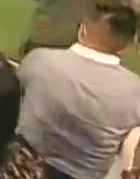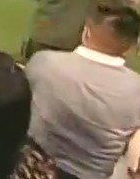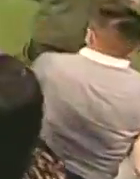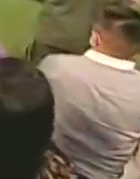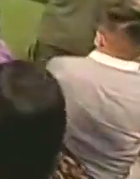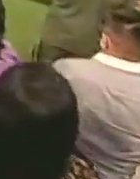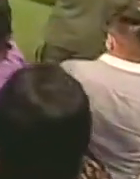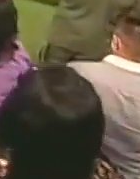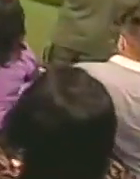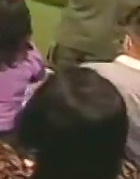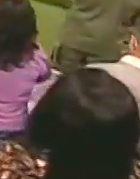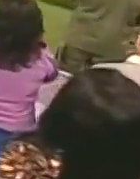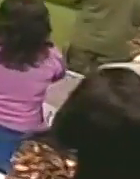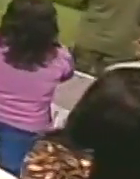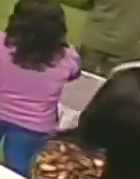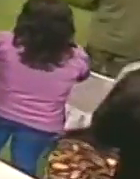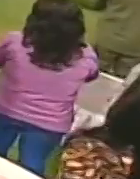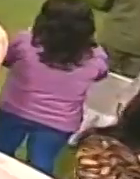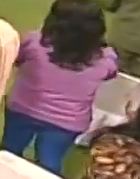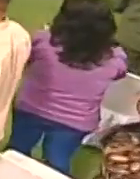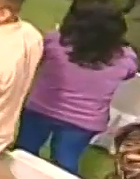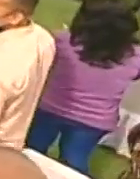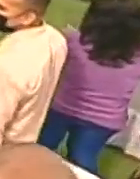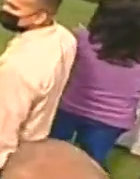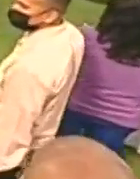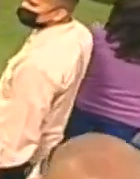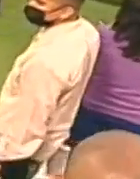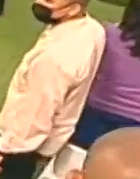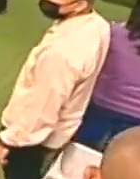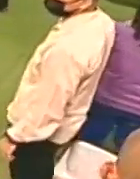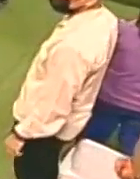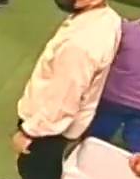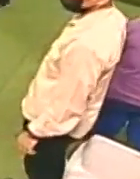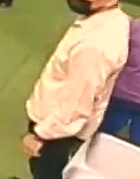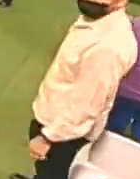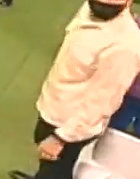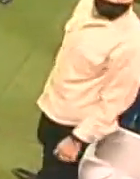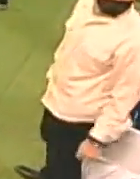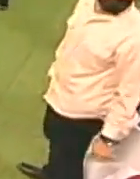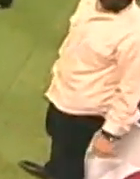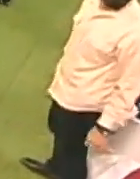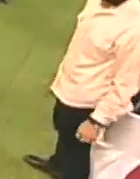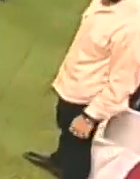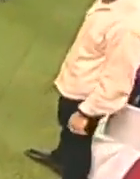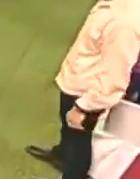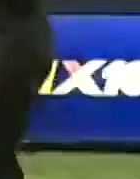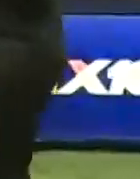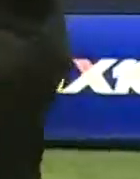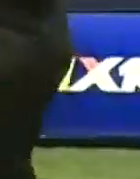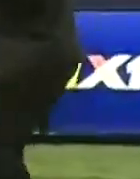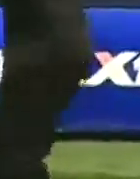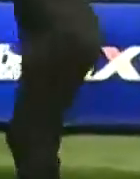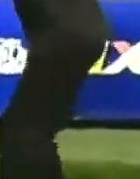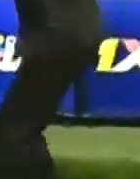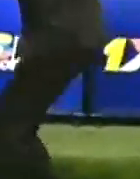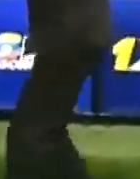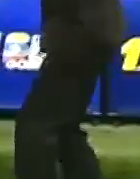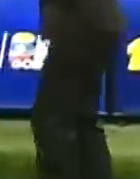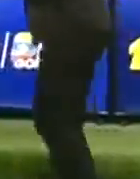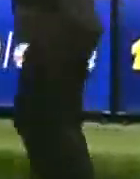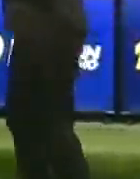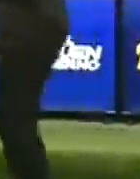amaranto. Y estas escuelas bonitas, tan bellas que están quedando. Por eso los felicito, maestro, siga tocando. Y viendo